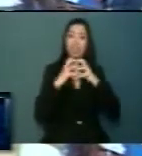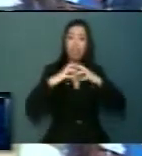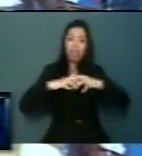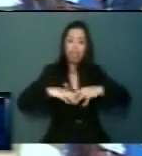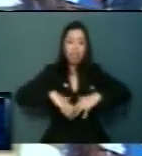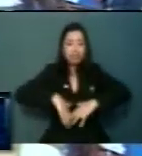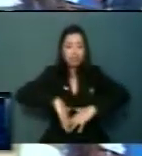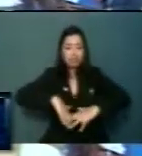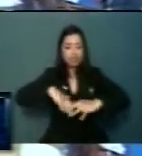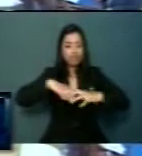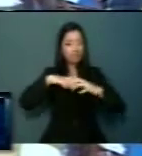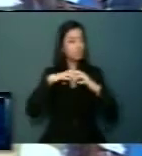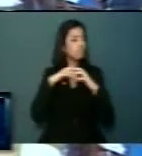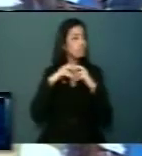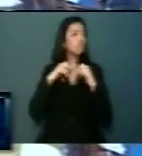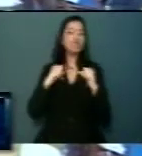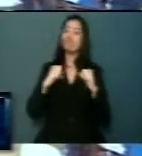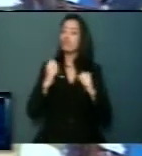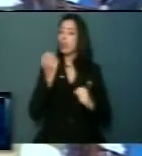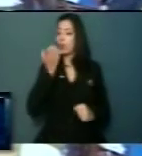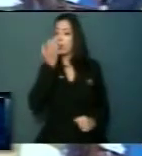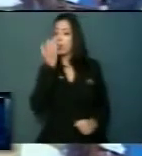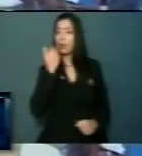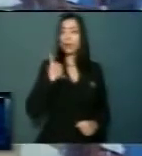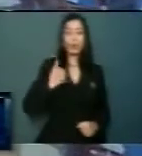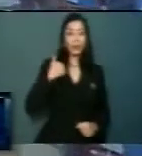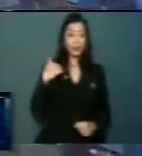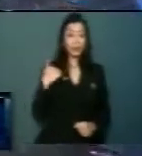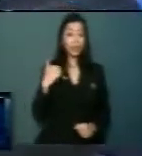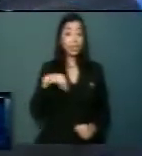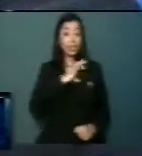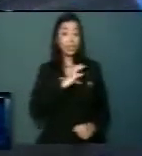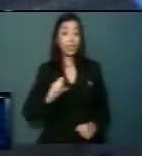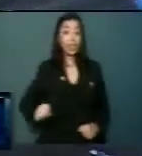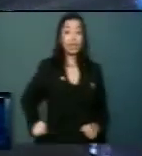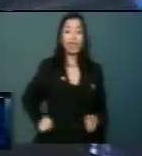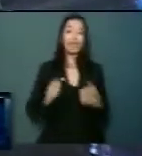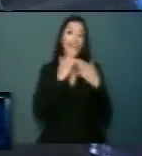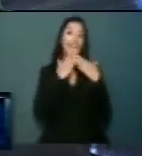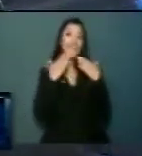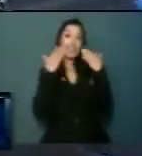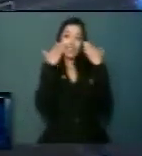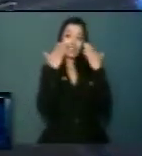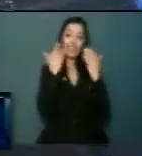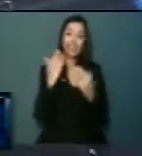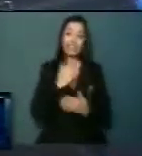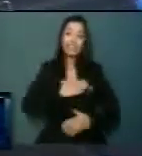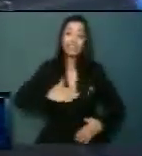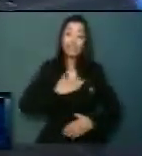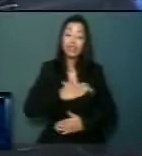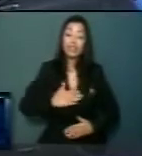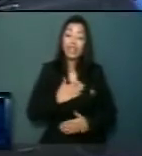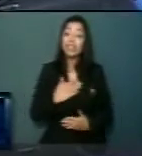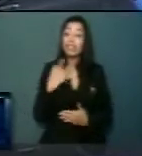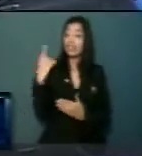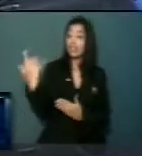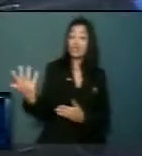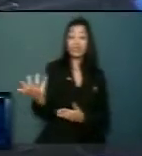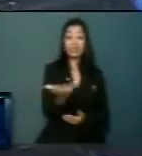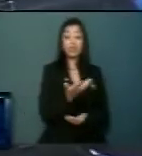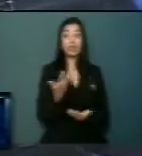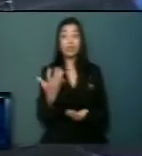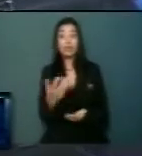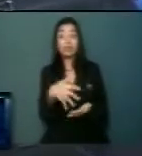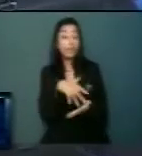y por supuesto la alegría de ser salvadoreños y disfrutar de la belleza de nuestra tierra y de nuestra gente,